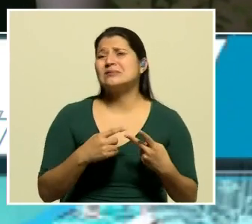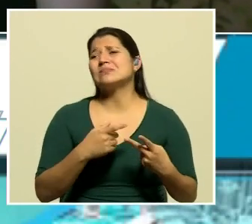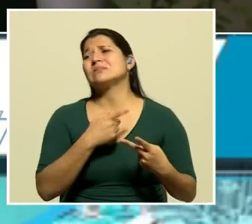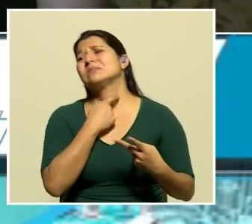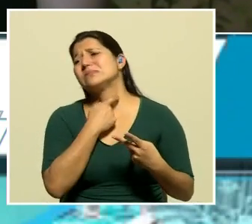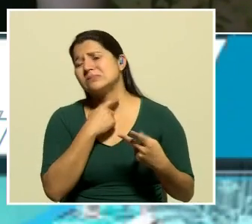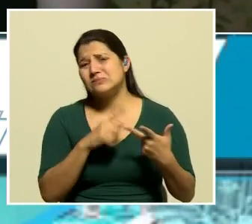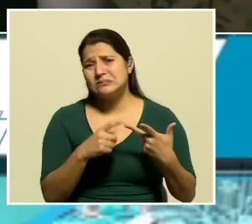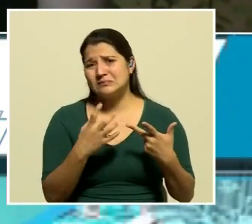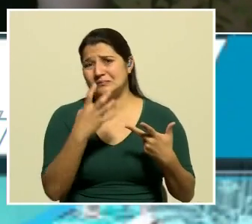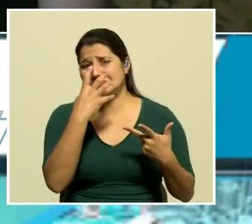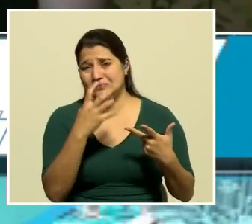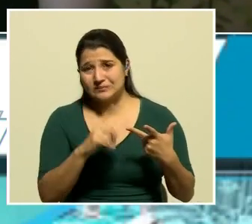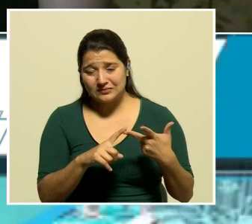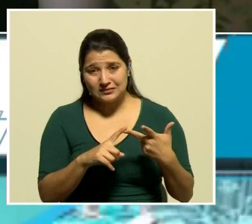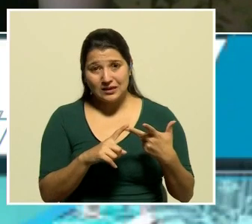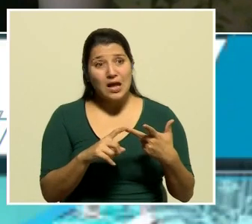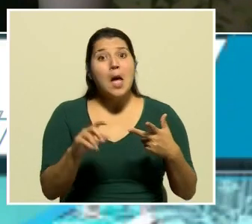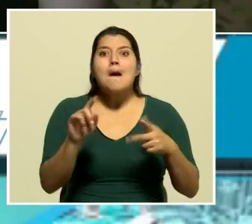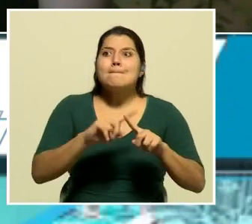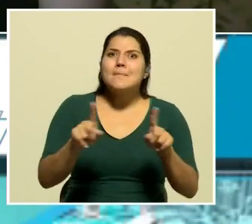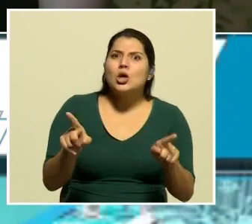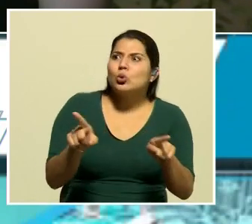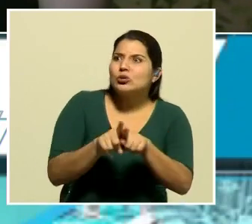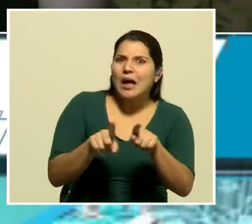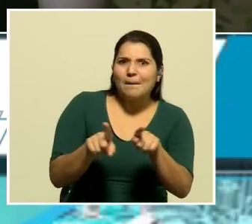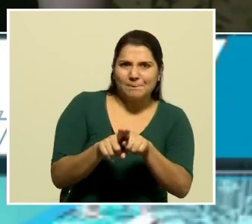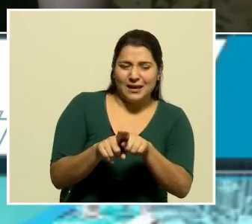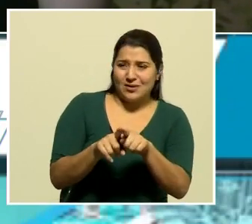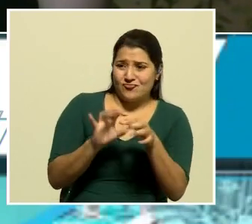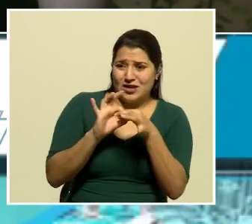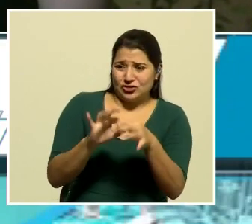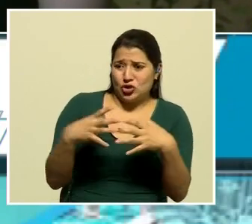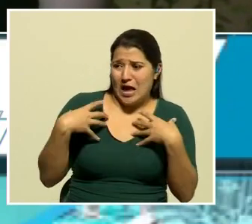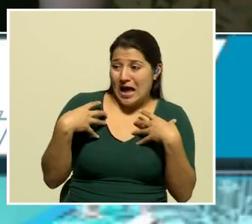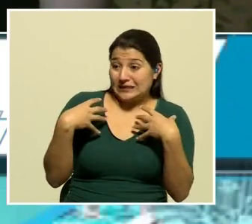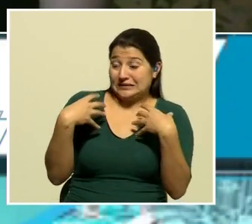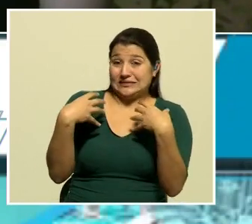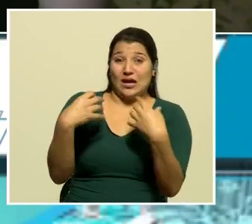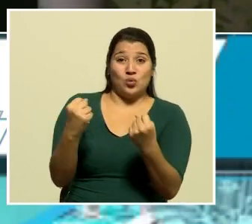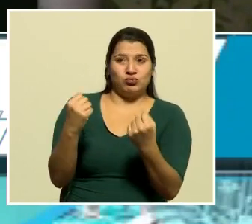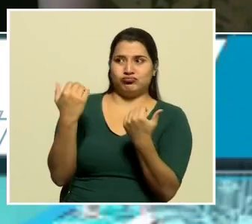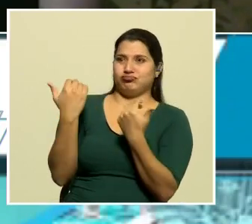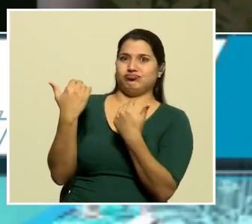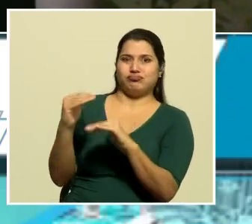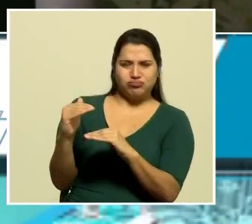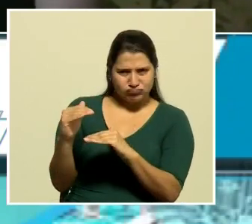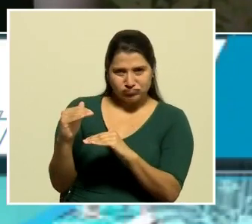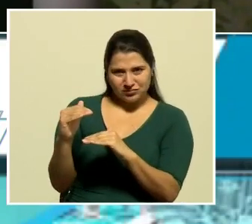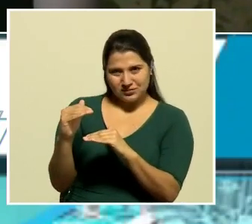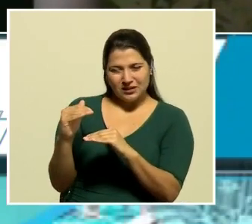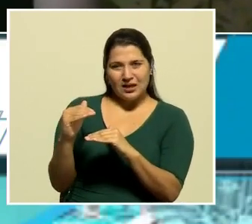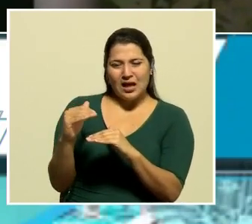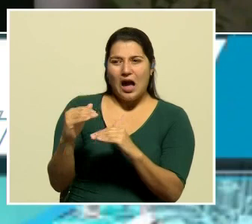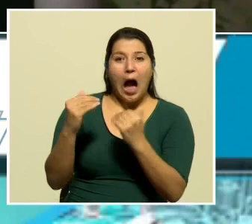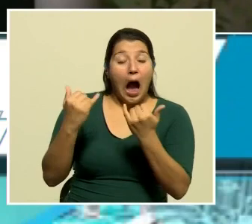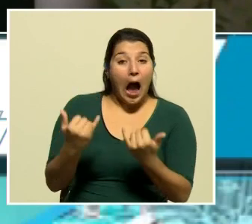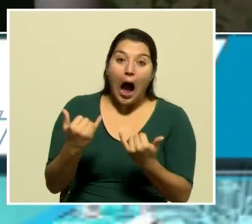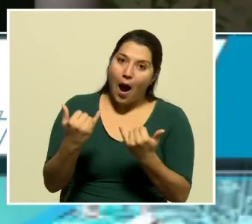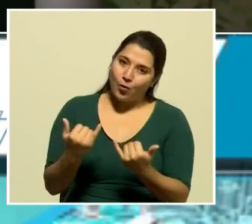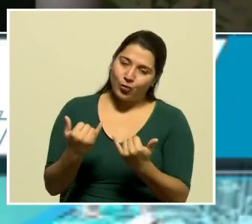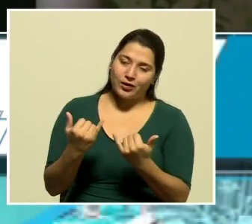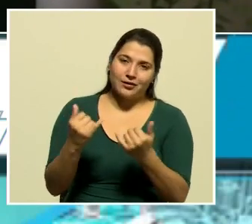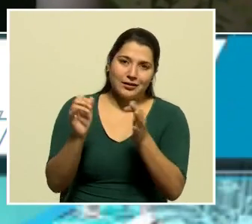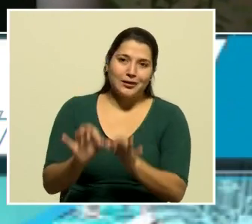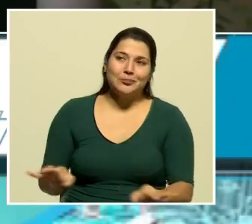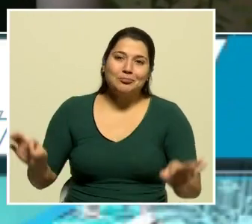cierta irritación, hay una enorme precariedad sanitaria en un momento en donde justamente ese es el punto